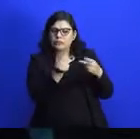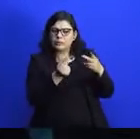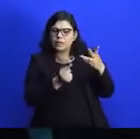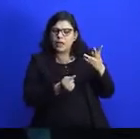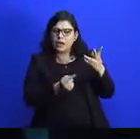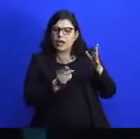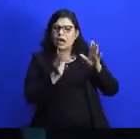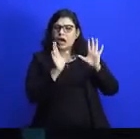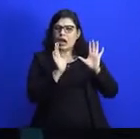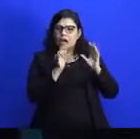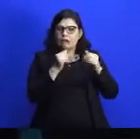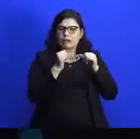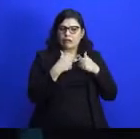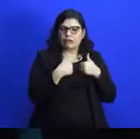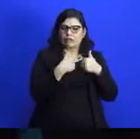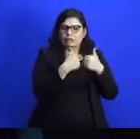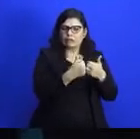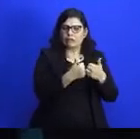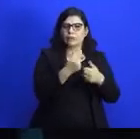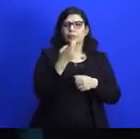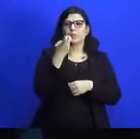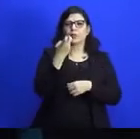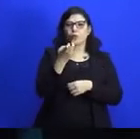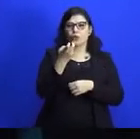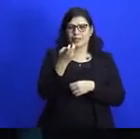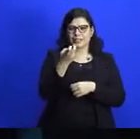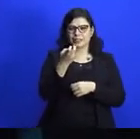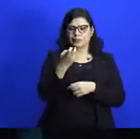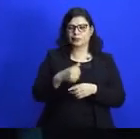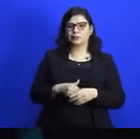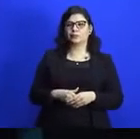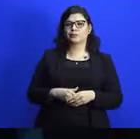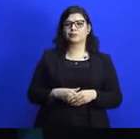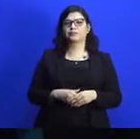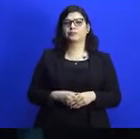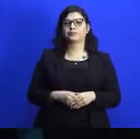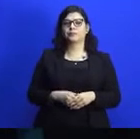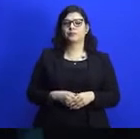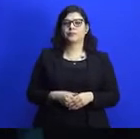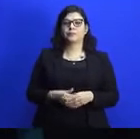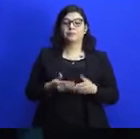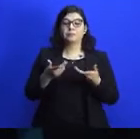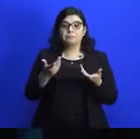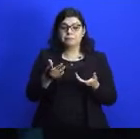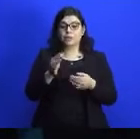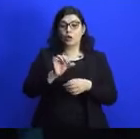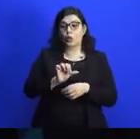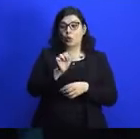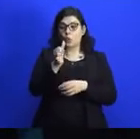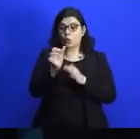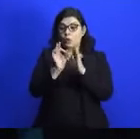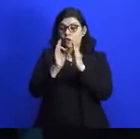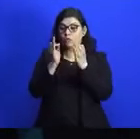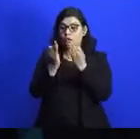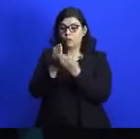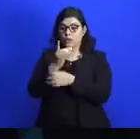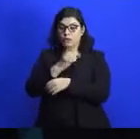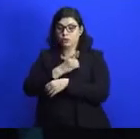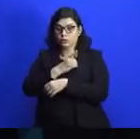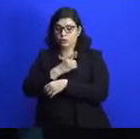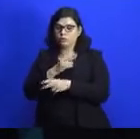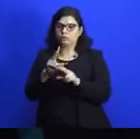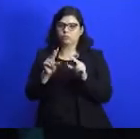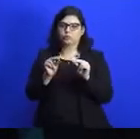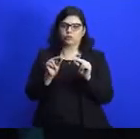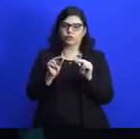calidad. Por ello, tal como mencionaba allí, no se puede hacer de otra forma sino que invitar